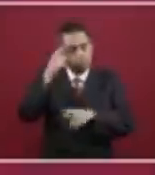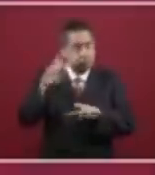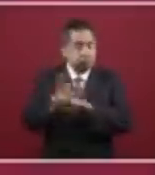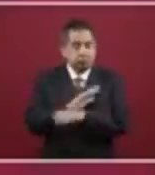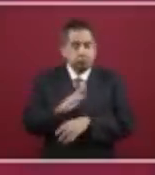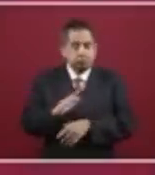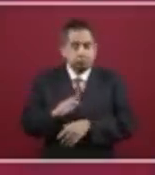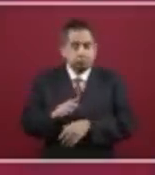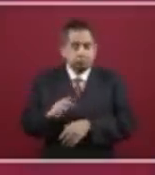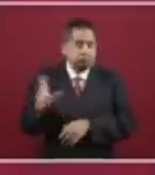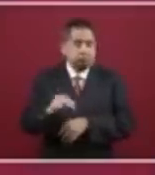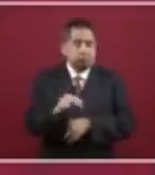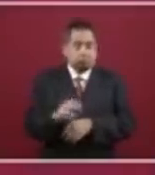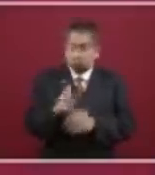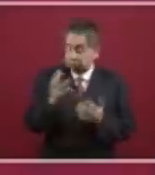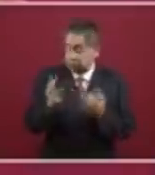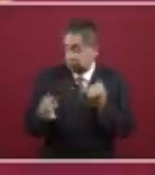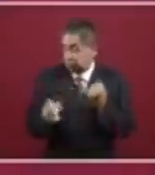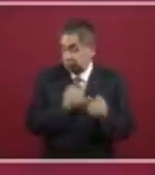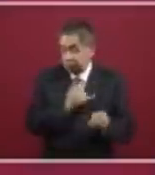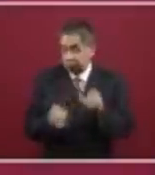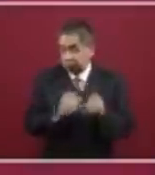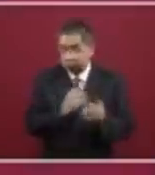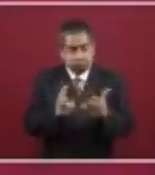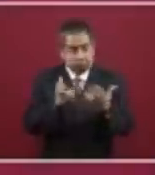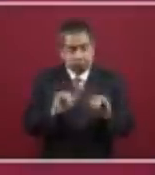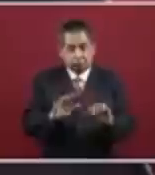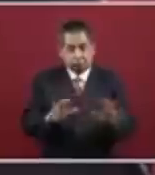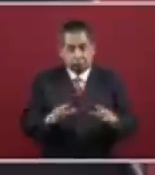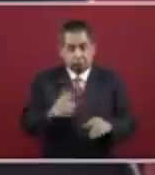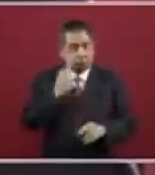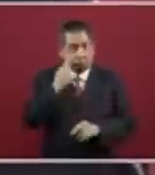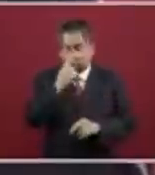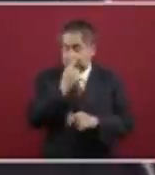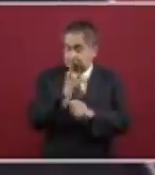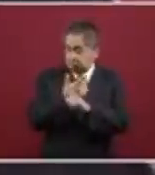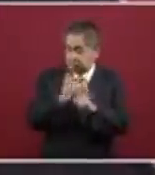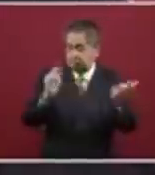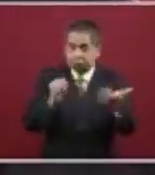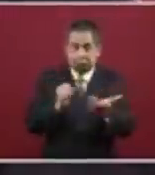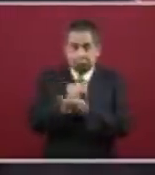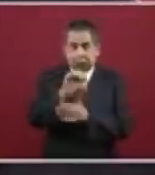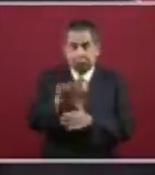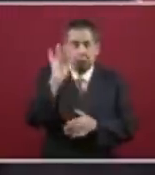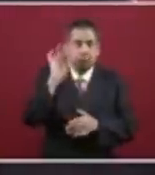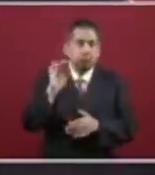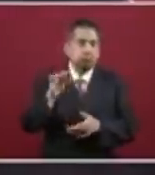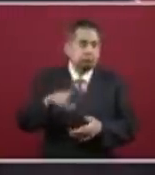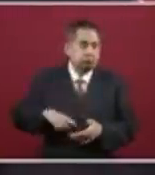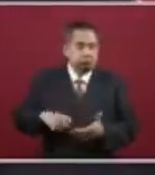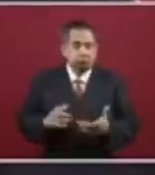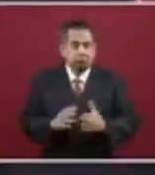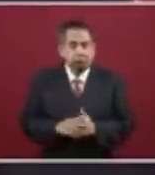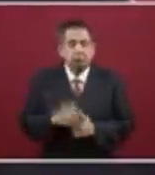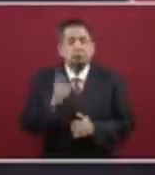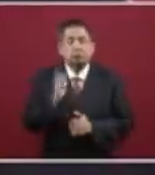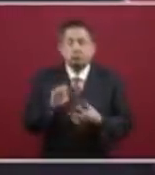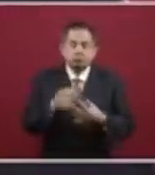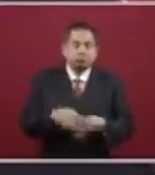cambien de parecer. O sea, así es esto, es la democracia. Lo importante es que se